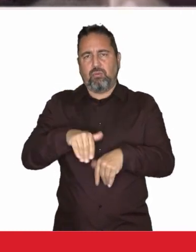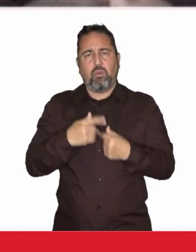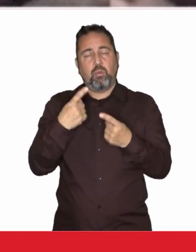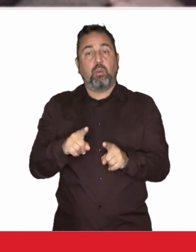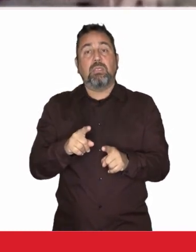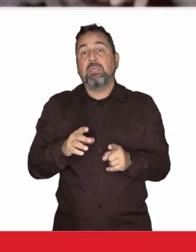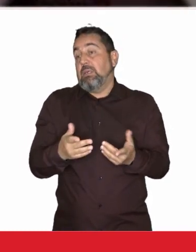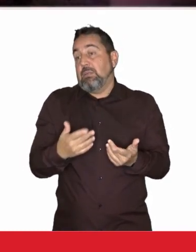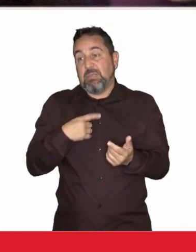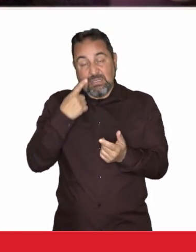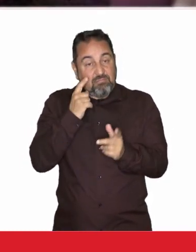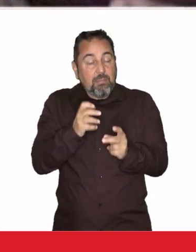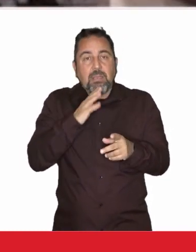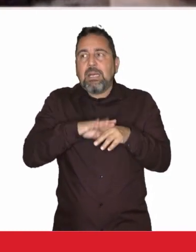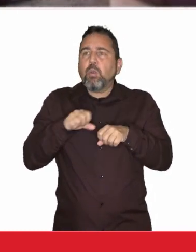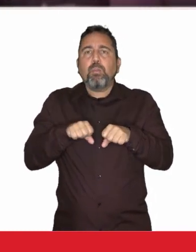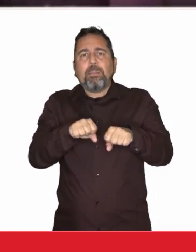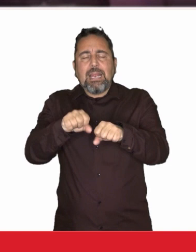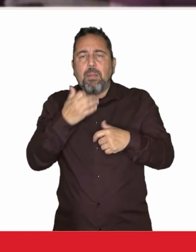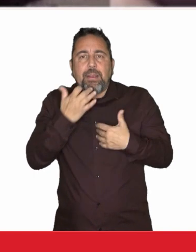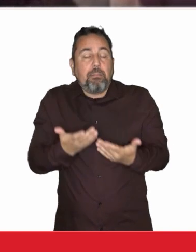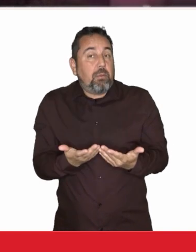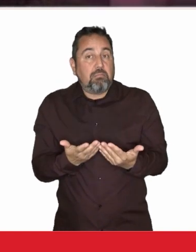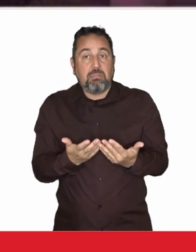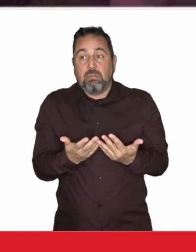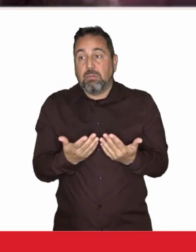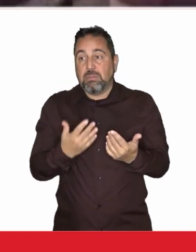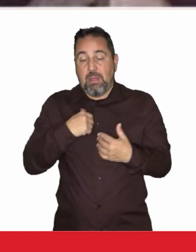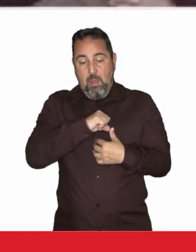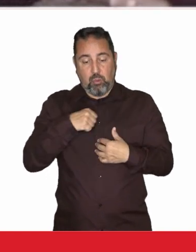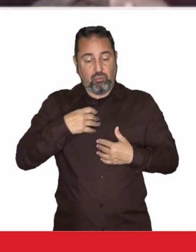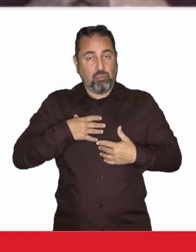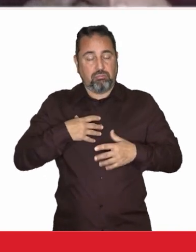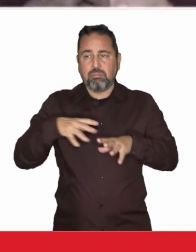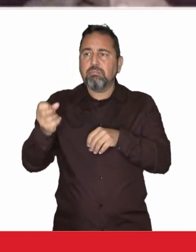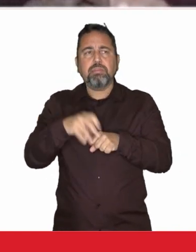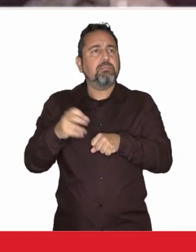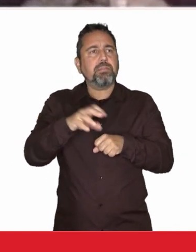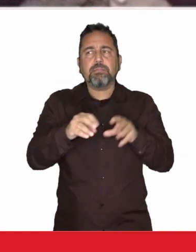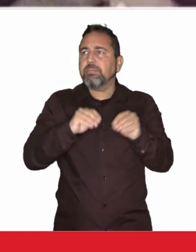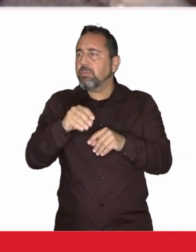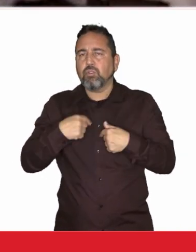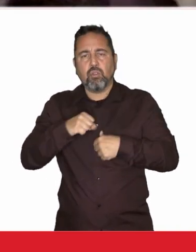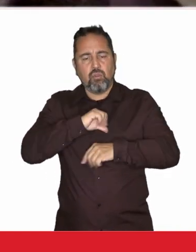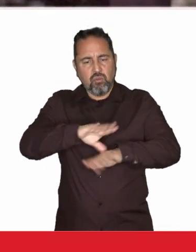¿Vale? Que es la típica cosa en un supermercado, por ejemplo, es lo típico del autoservicio.